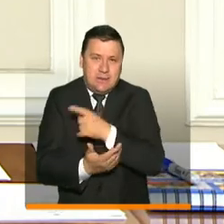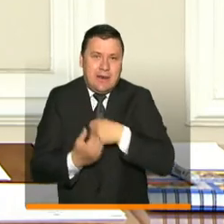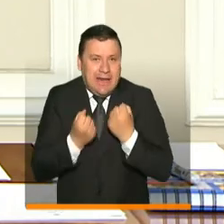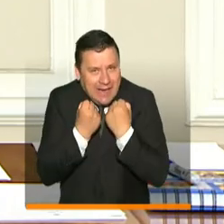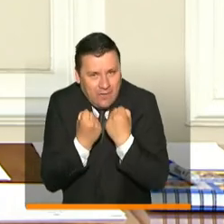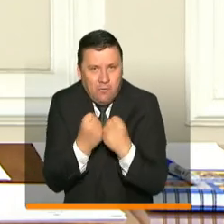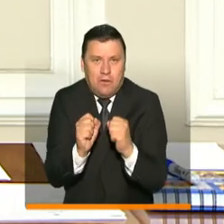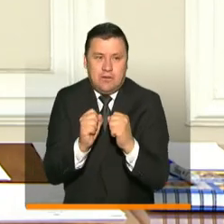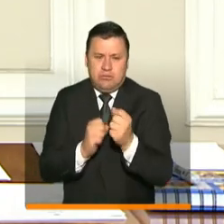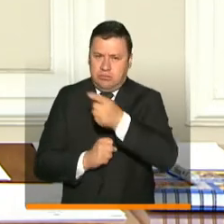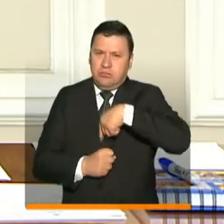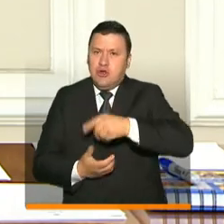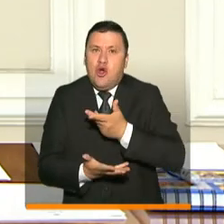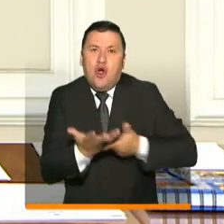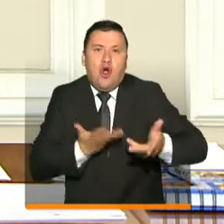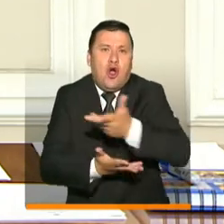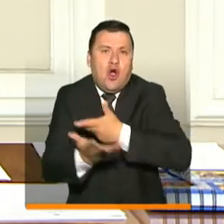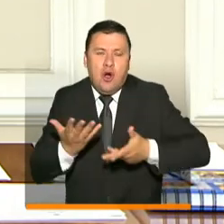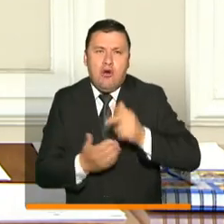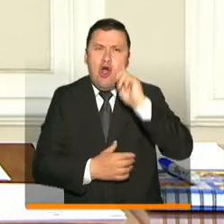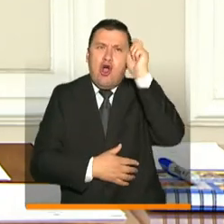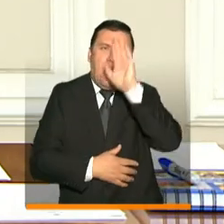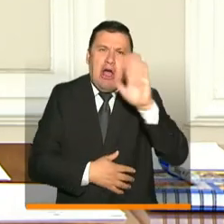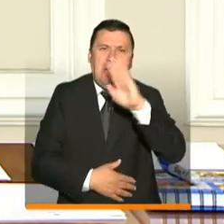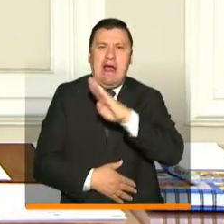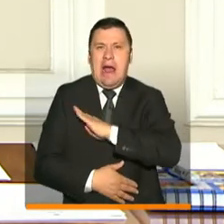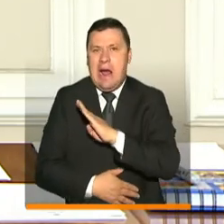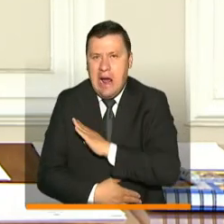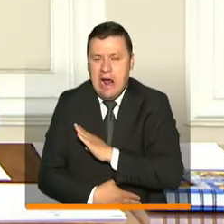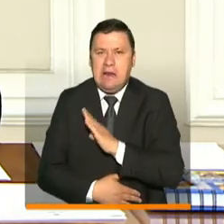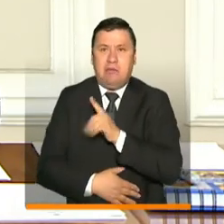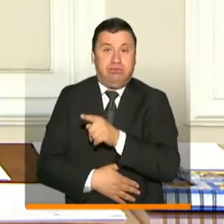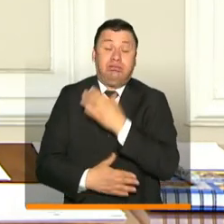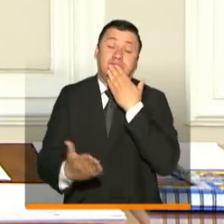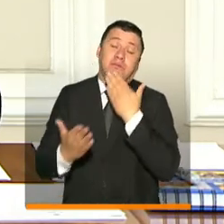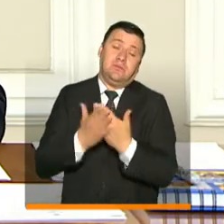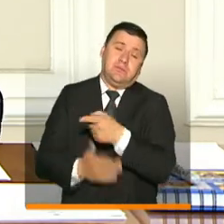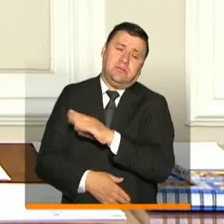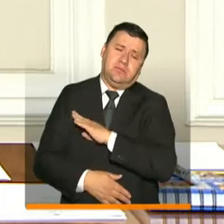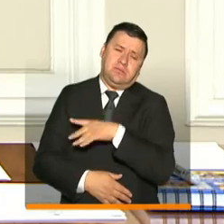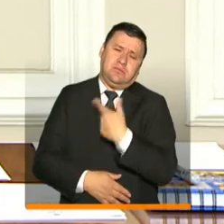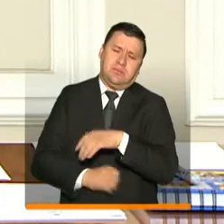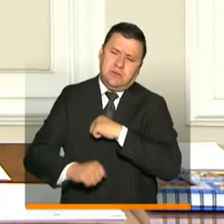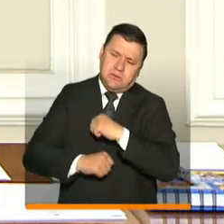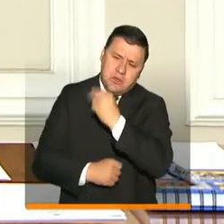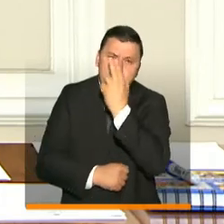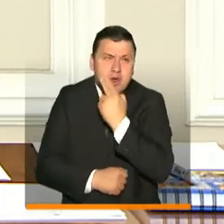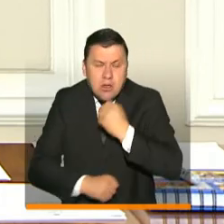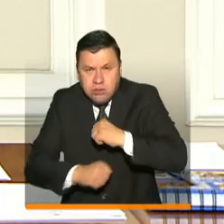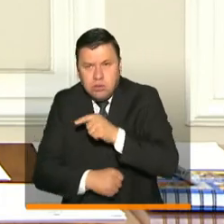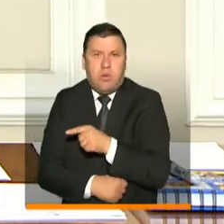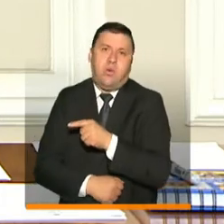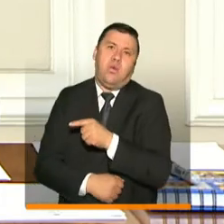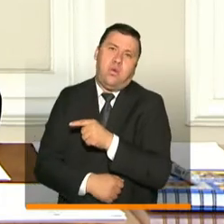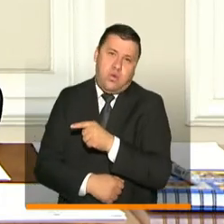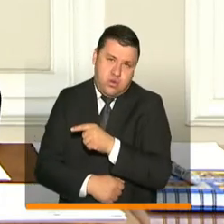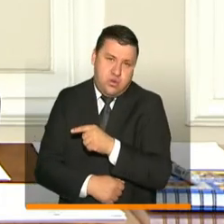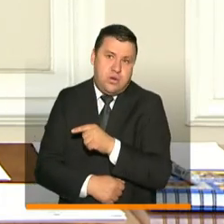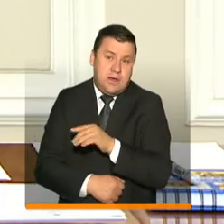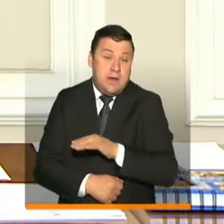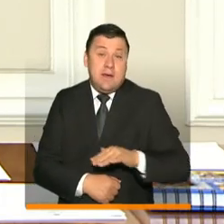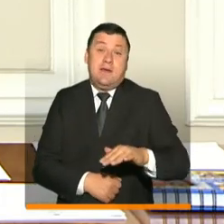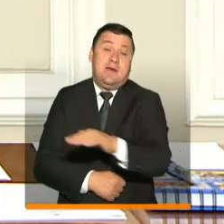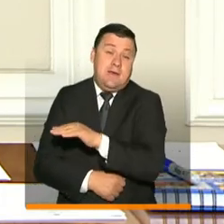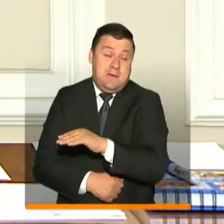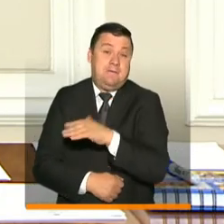esfuerzo que hacemos compartido con gobernadores y alcaldes, y quiero agradecerles a todos ese compromiso, porque este fue uno de los sectores